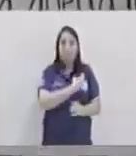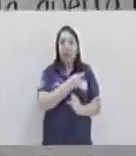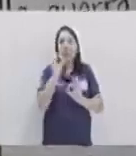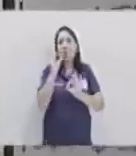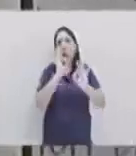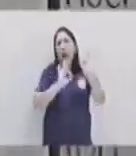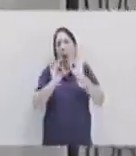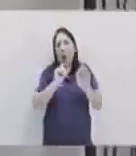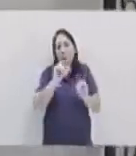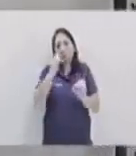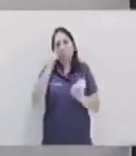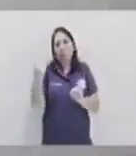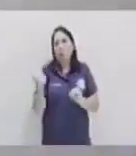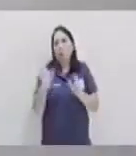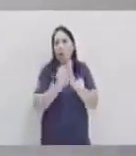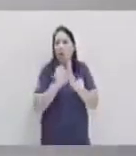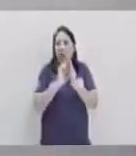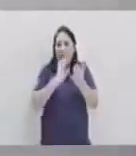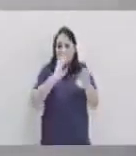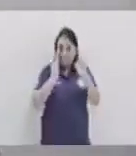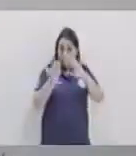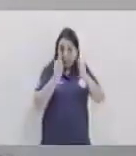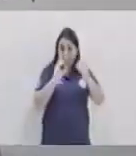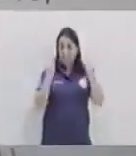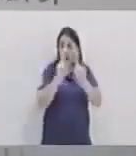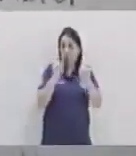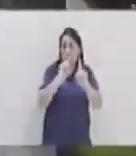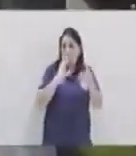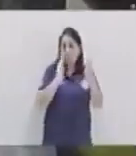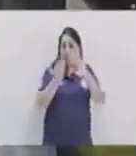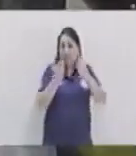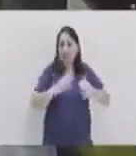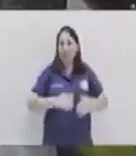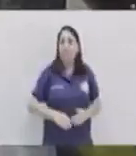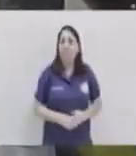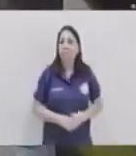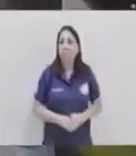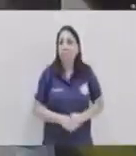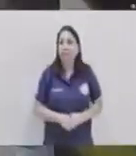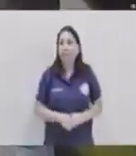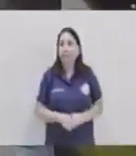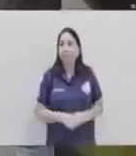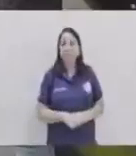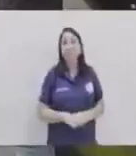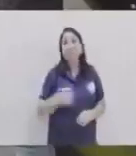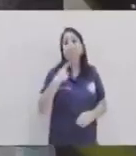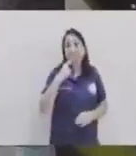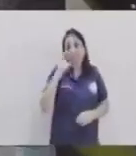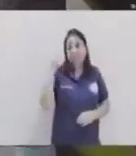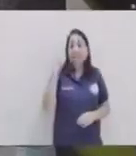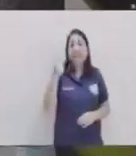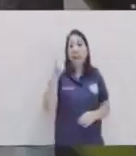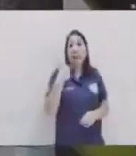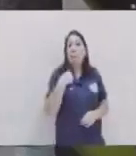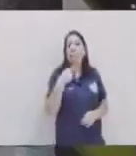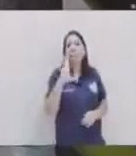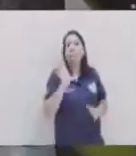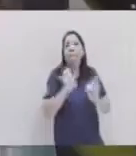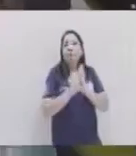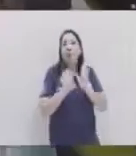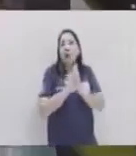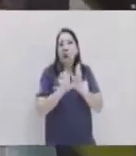no se parecen tanto a los poemas que regularmente leemos? Bueno, la verdad que, por ejemplo, si nos vamos a tal